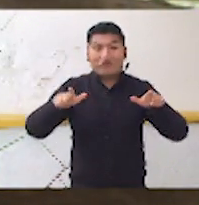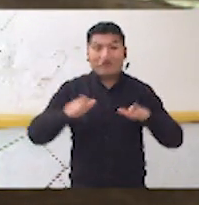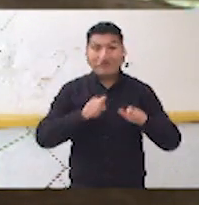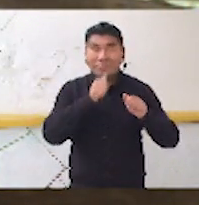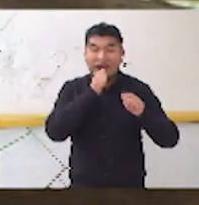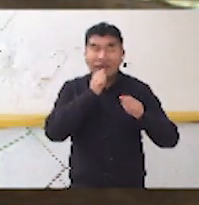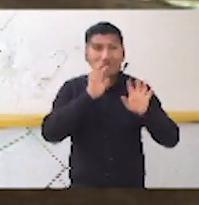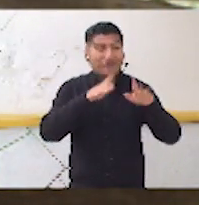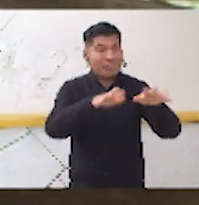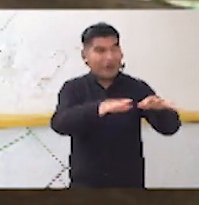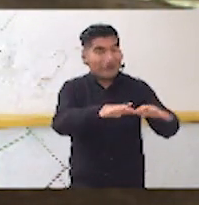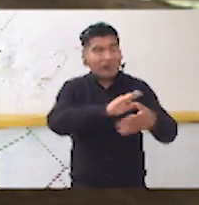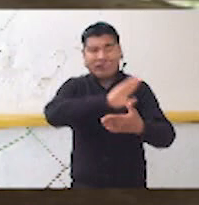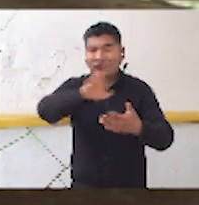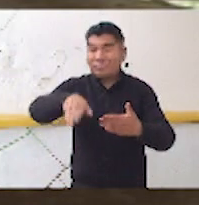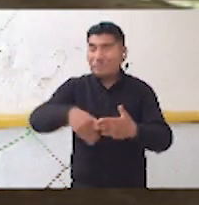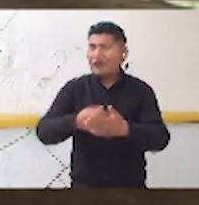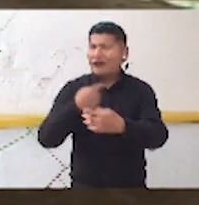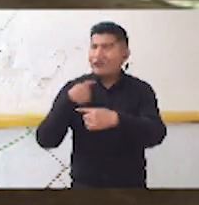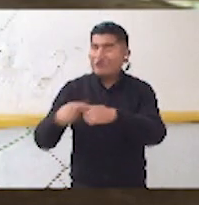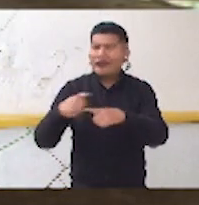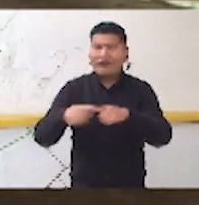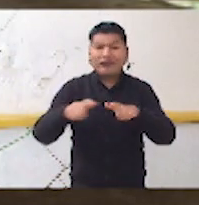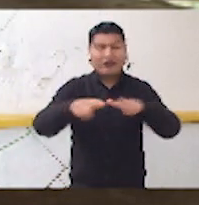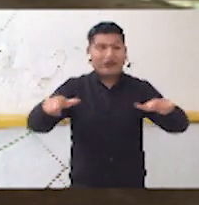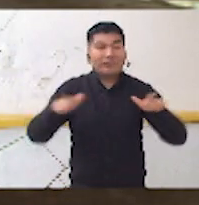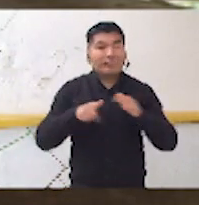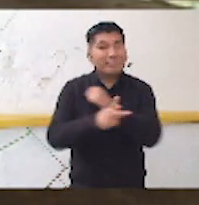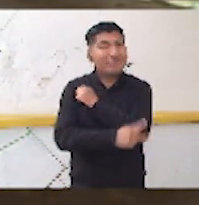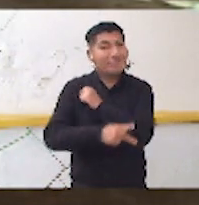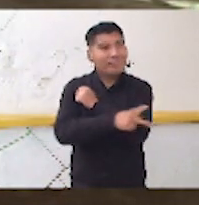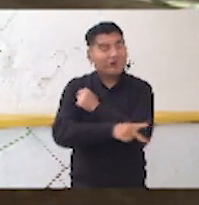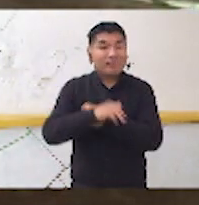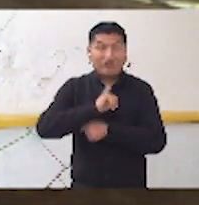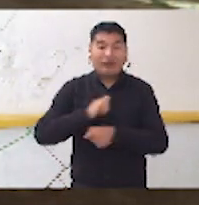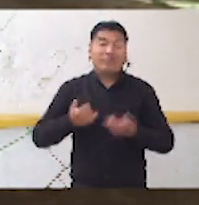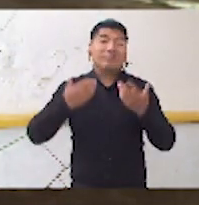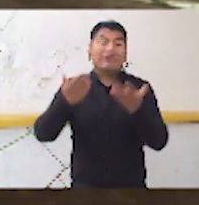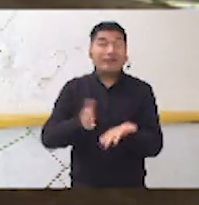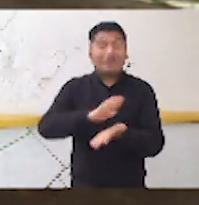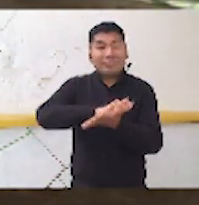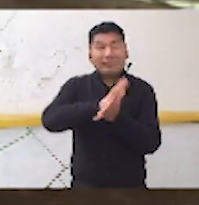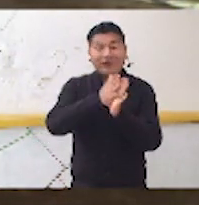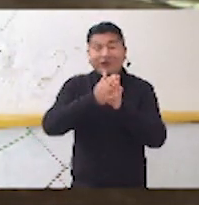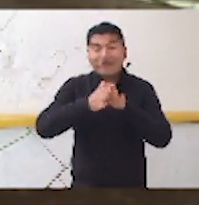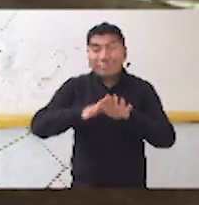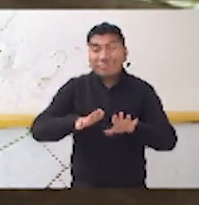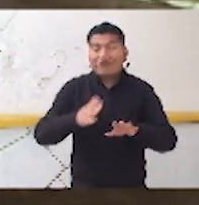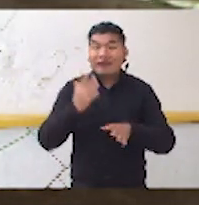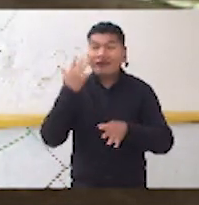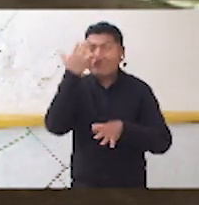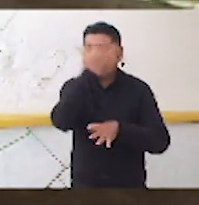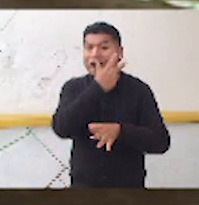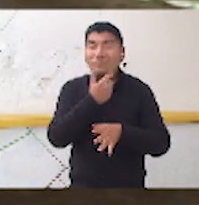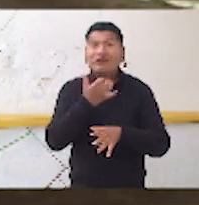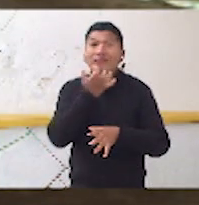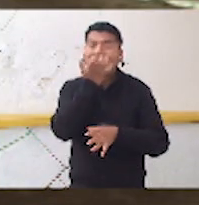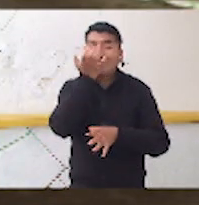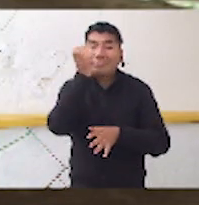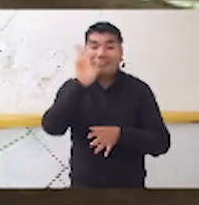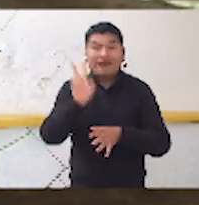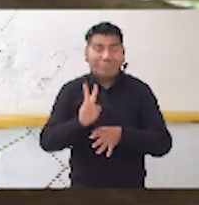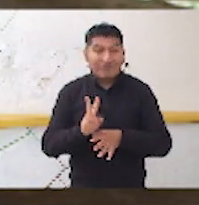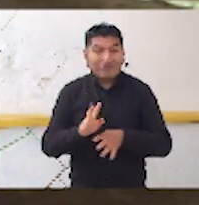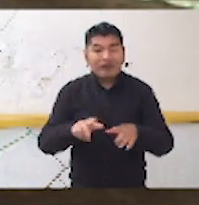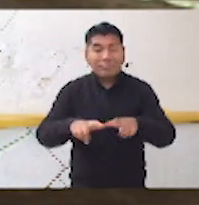todos los poblados del país. Las apacentaré en buenos pastizales y su lugar